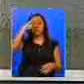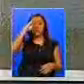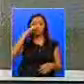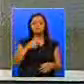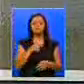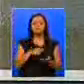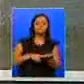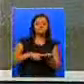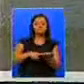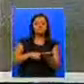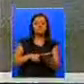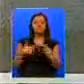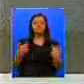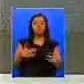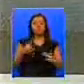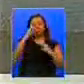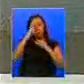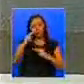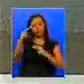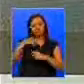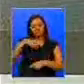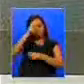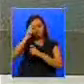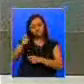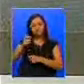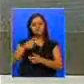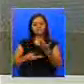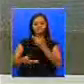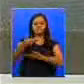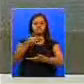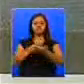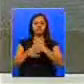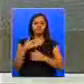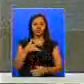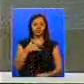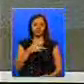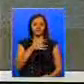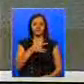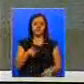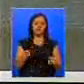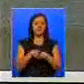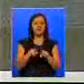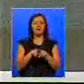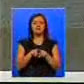un enorme privilegio, lo sentimos como una enorme